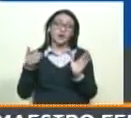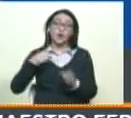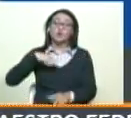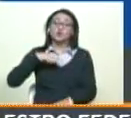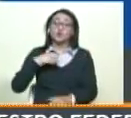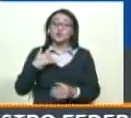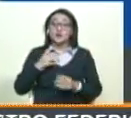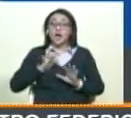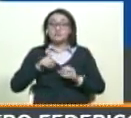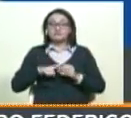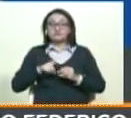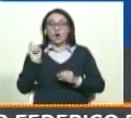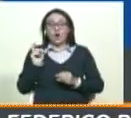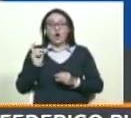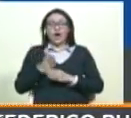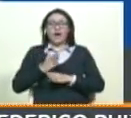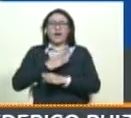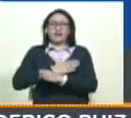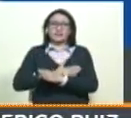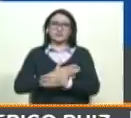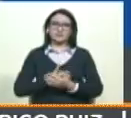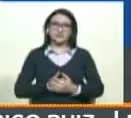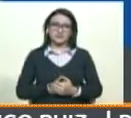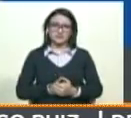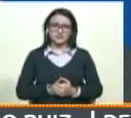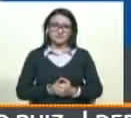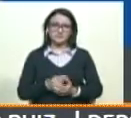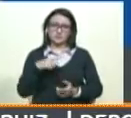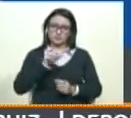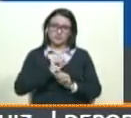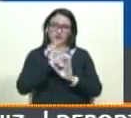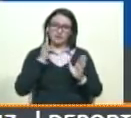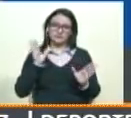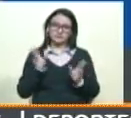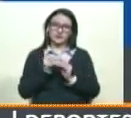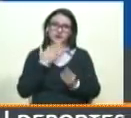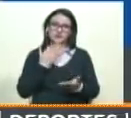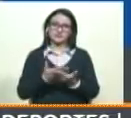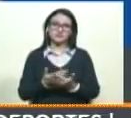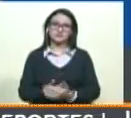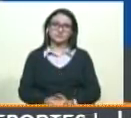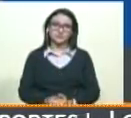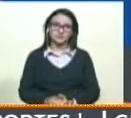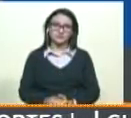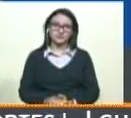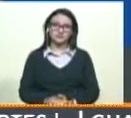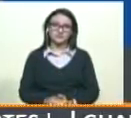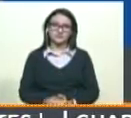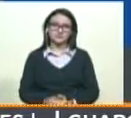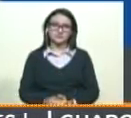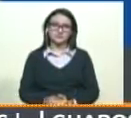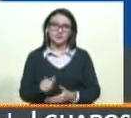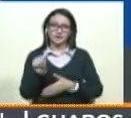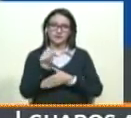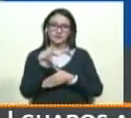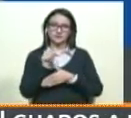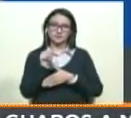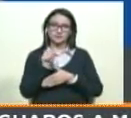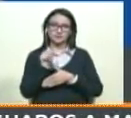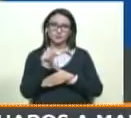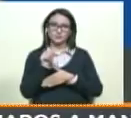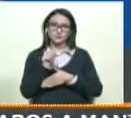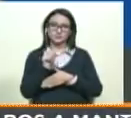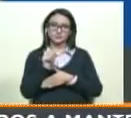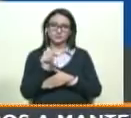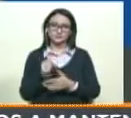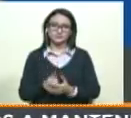nos fuimos, ya no estamos. Y eso tiene que quedar muy claro. Muchas gracias. Siguiente pregunta, Telesur.